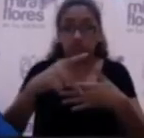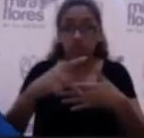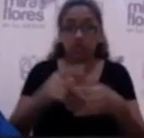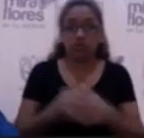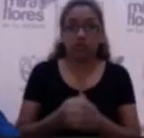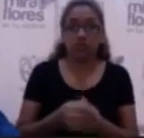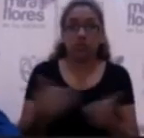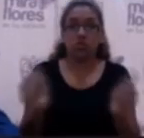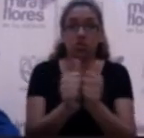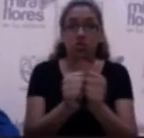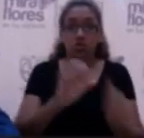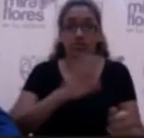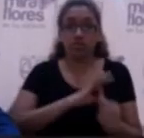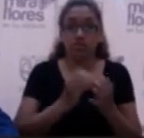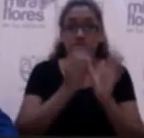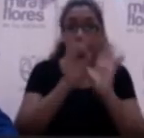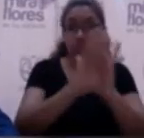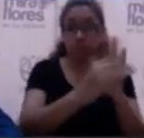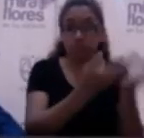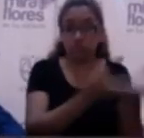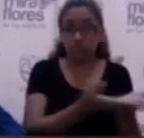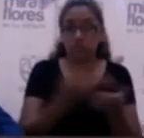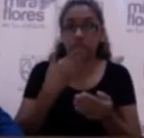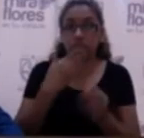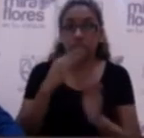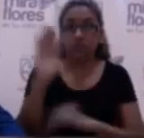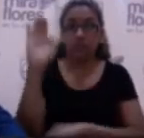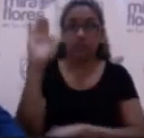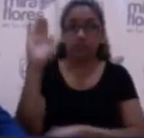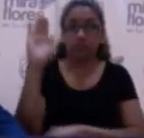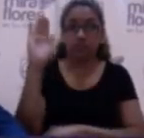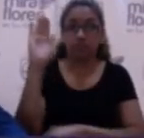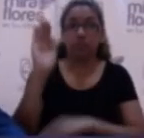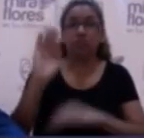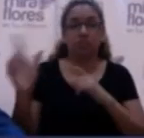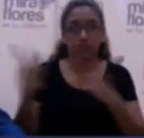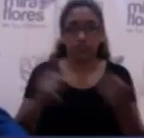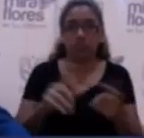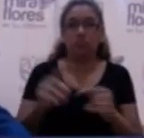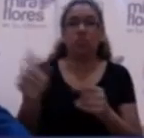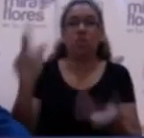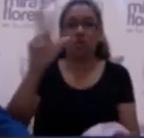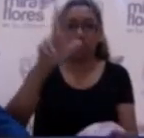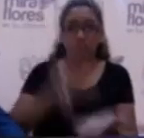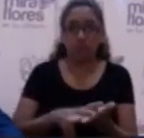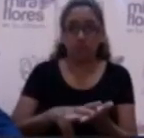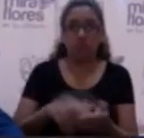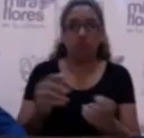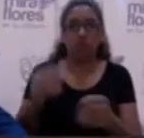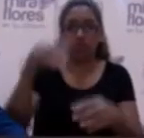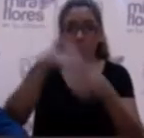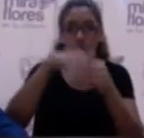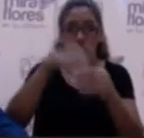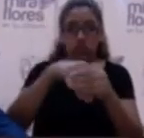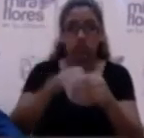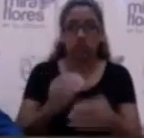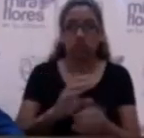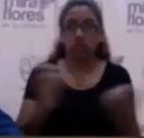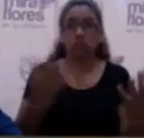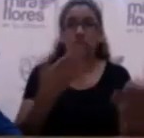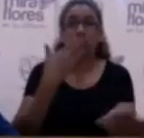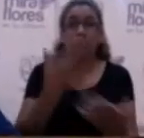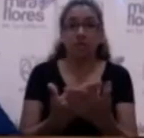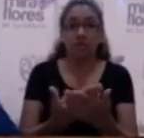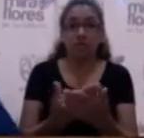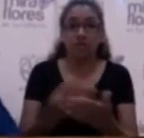distinción con esta medalla cívica, síganse expresando en señal de conformidad. Se aprueba también por unanimidad de votos.